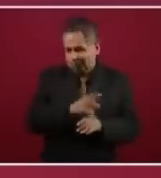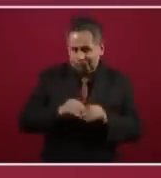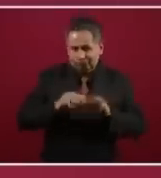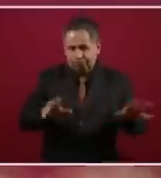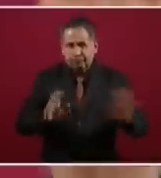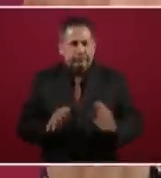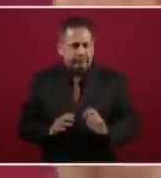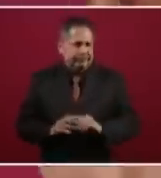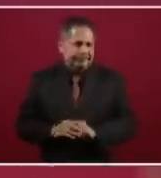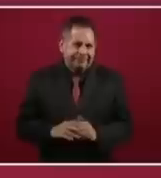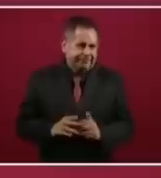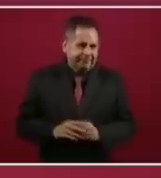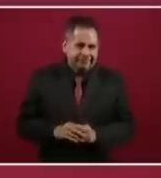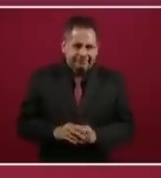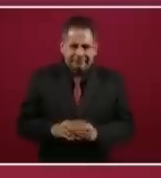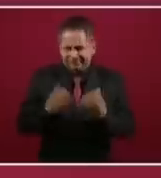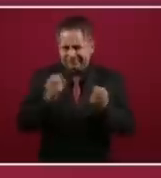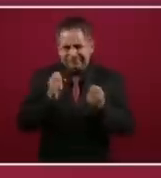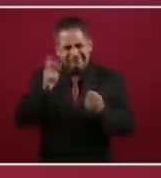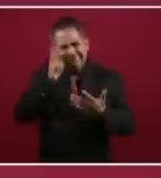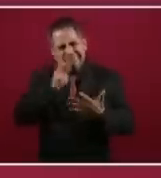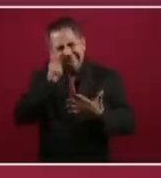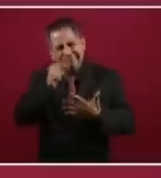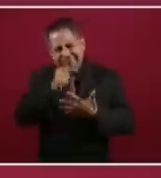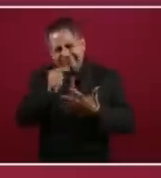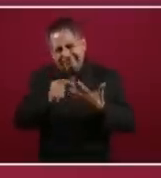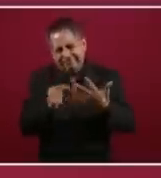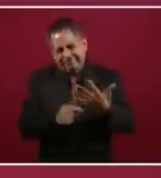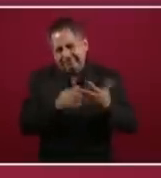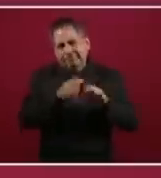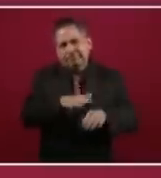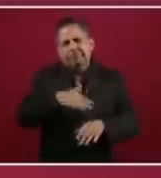Pero hay además muchísimas pruebas sobre eso.